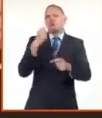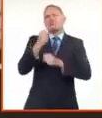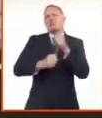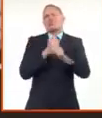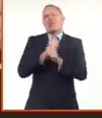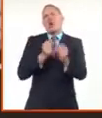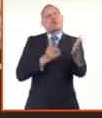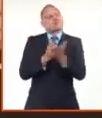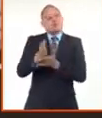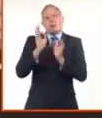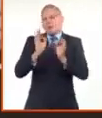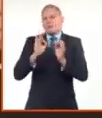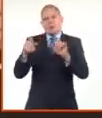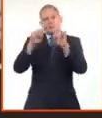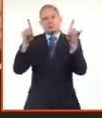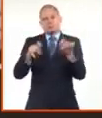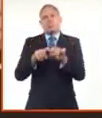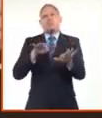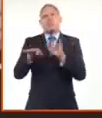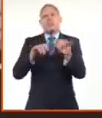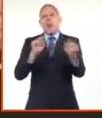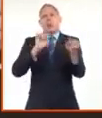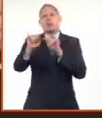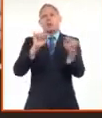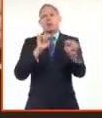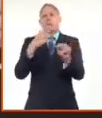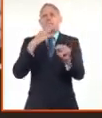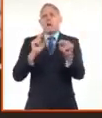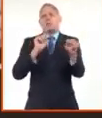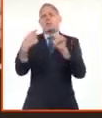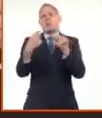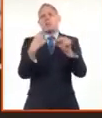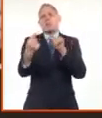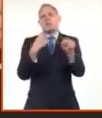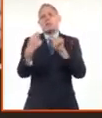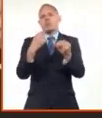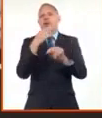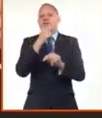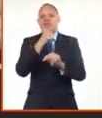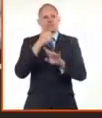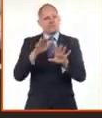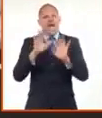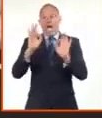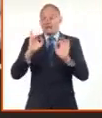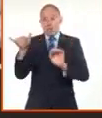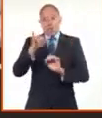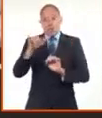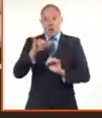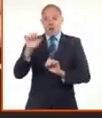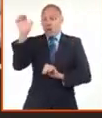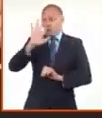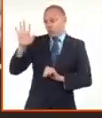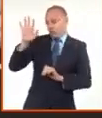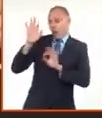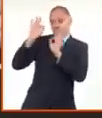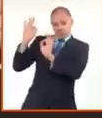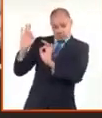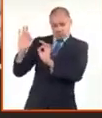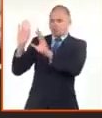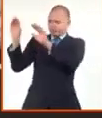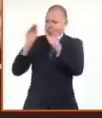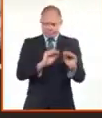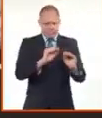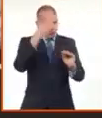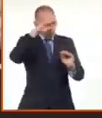en línea y lo más ágil a la altura del primer mundo, y hacerlo además con la total